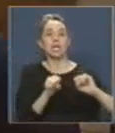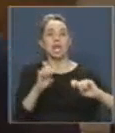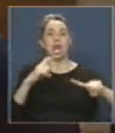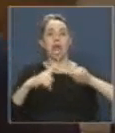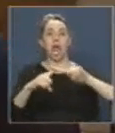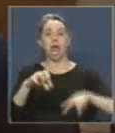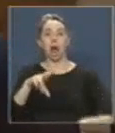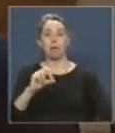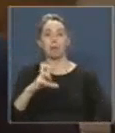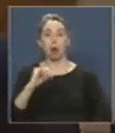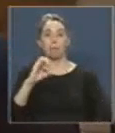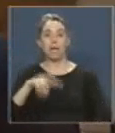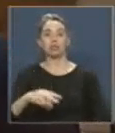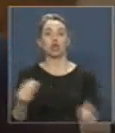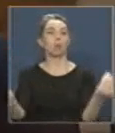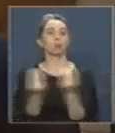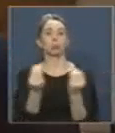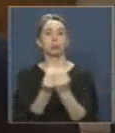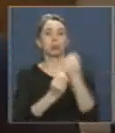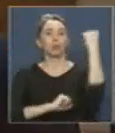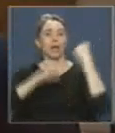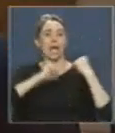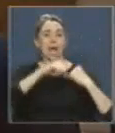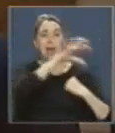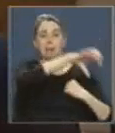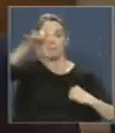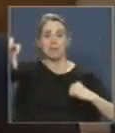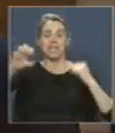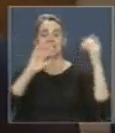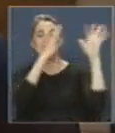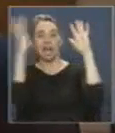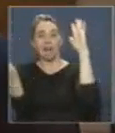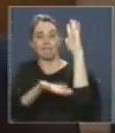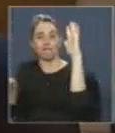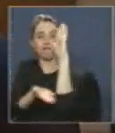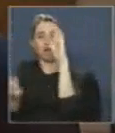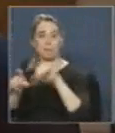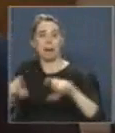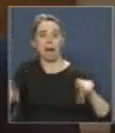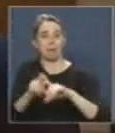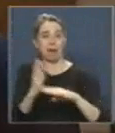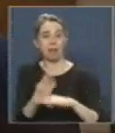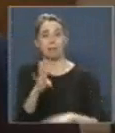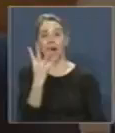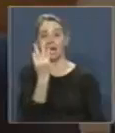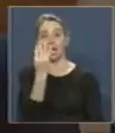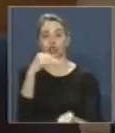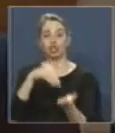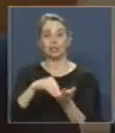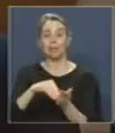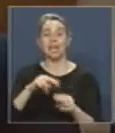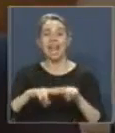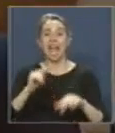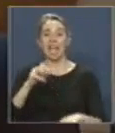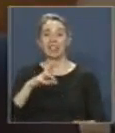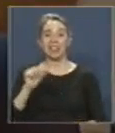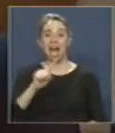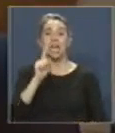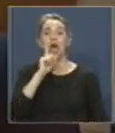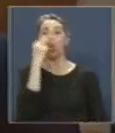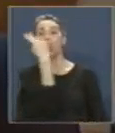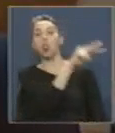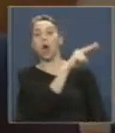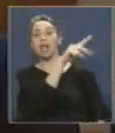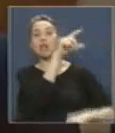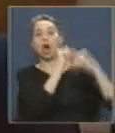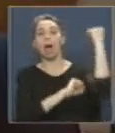existen muchas empresas forestales que gran parte, sobre 14.000 hectáreas, se encuentran en propiedad de